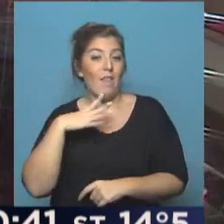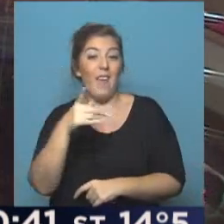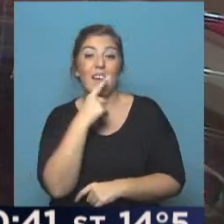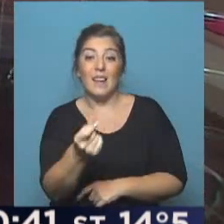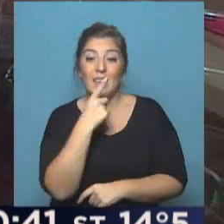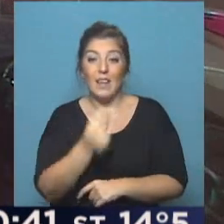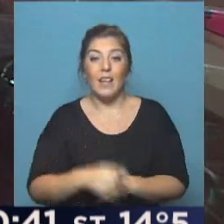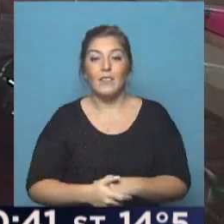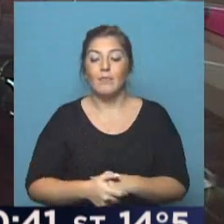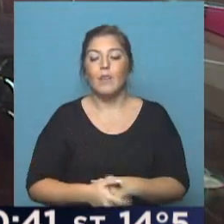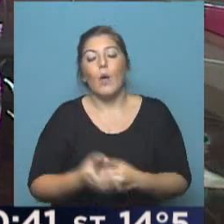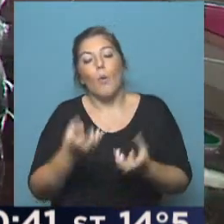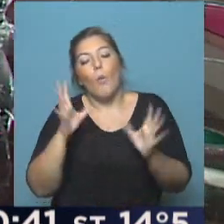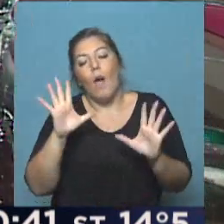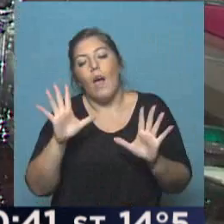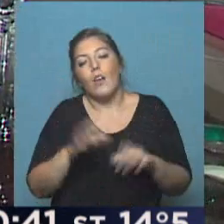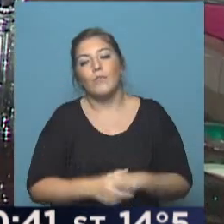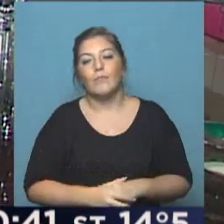se bueno, da cuenta? Pero no, es irrepetible.